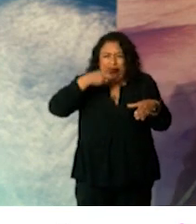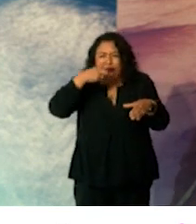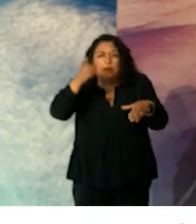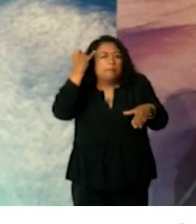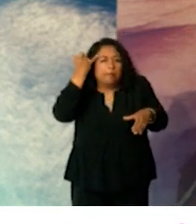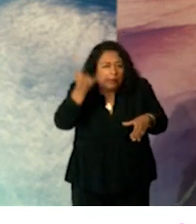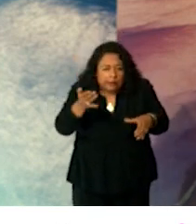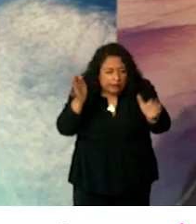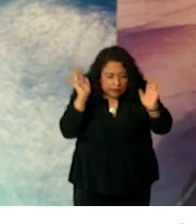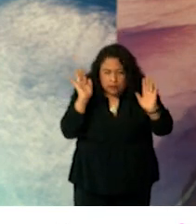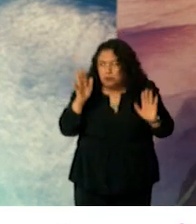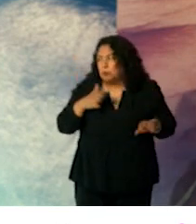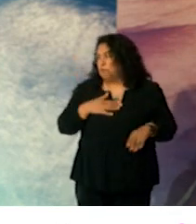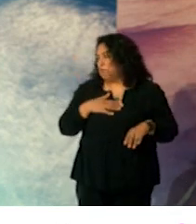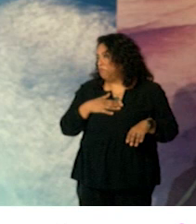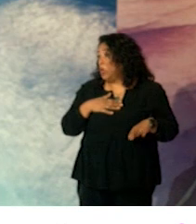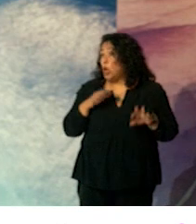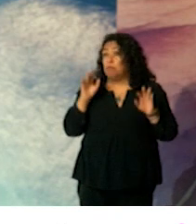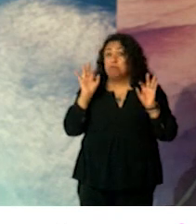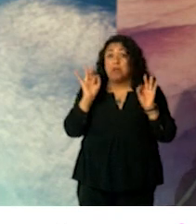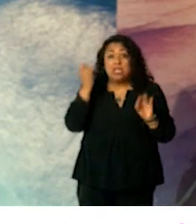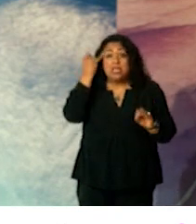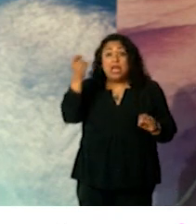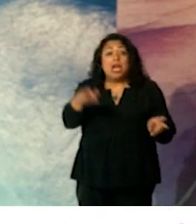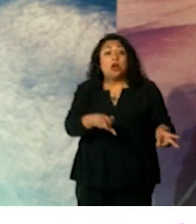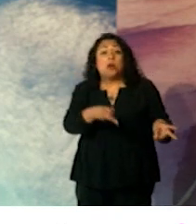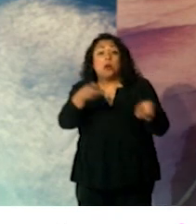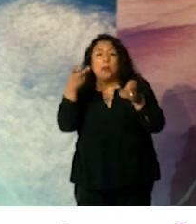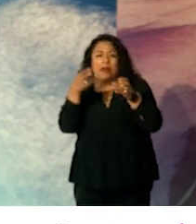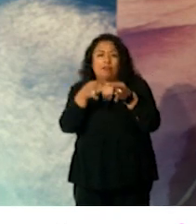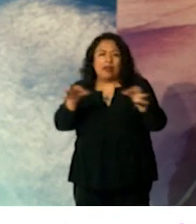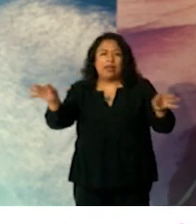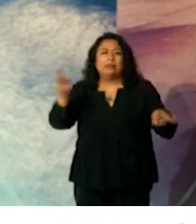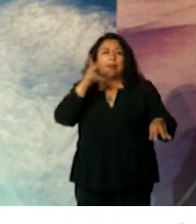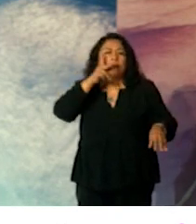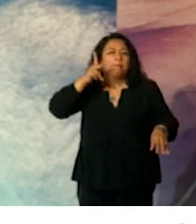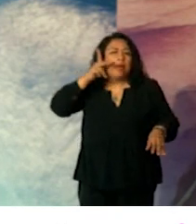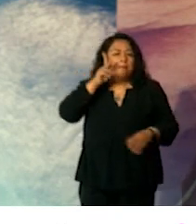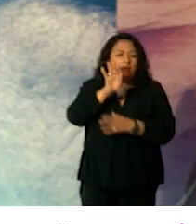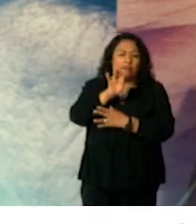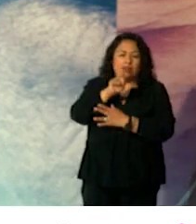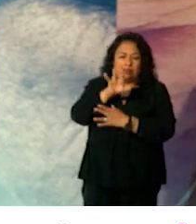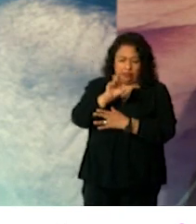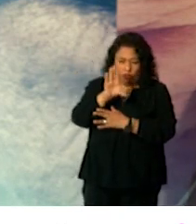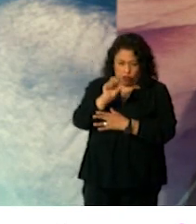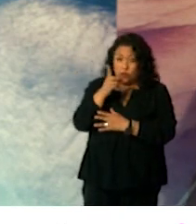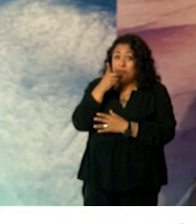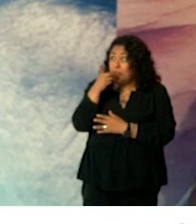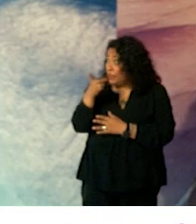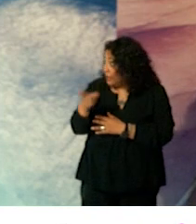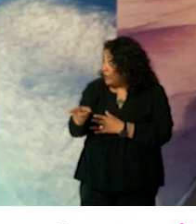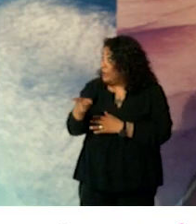sea, imagínense que se me ocurrió la brillante idea de robarle una frase al Papa Francisco de su encíclica